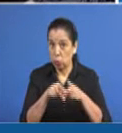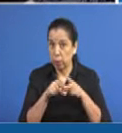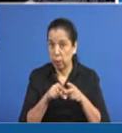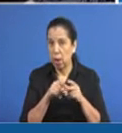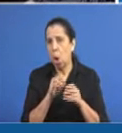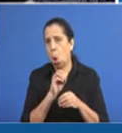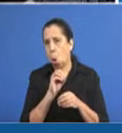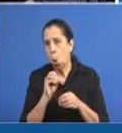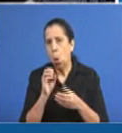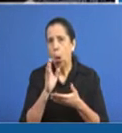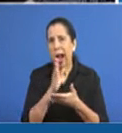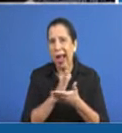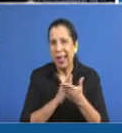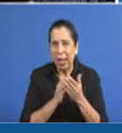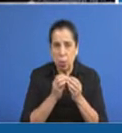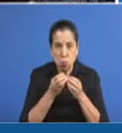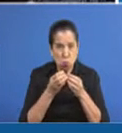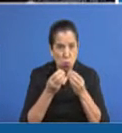hay